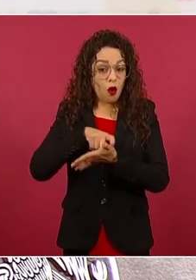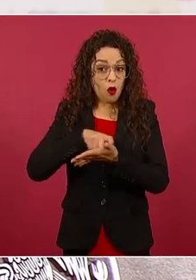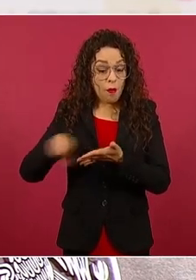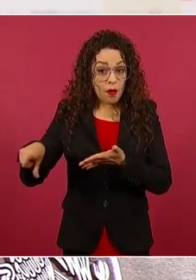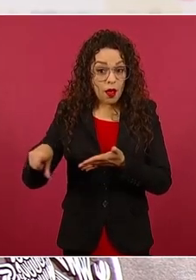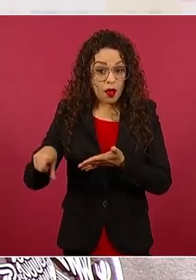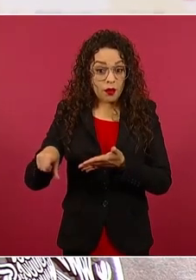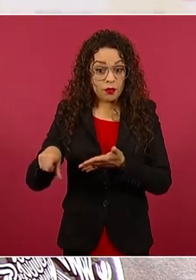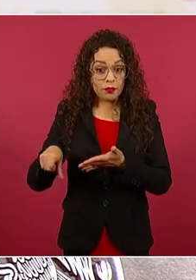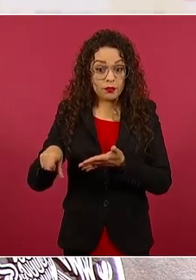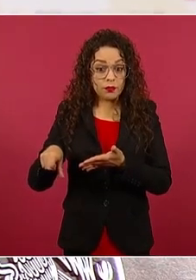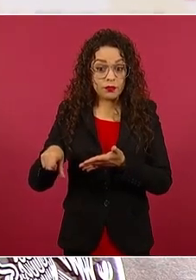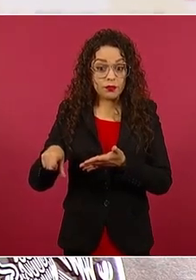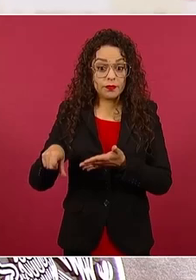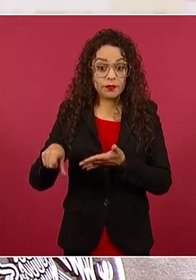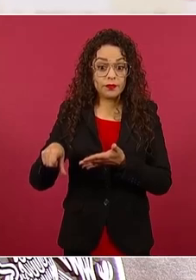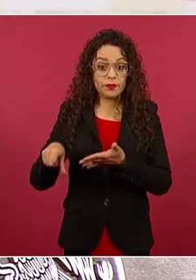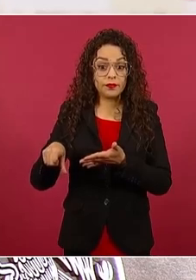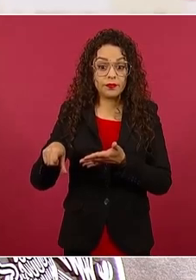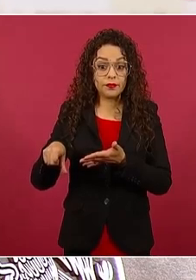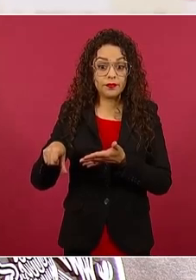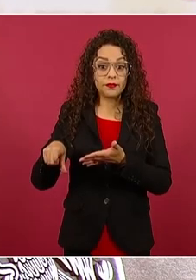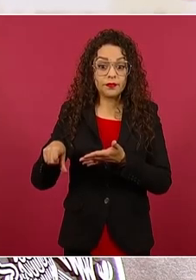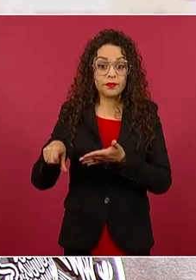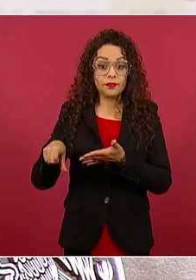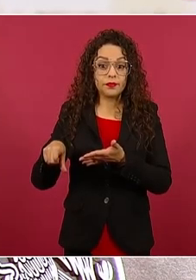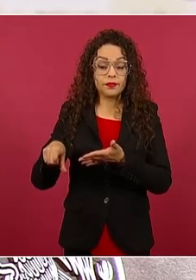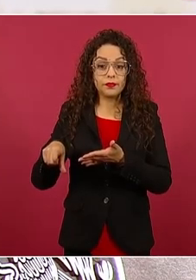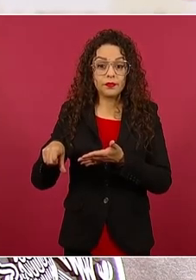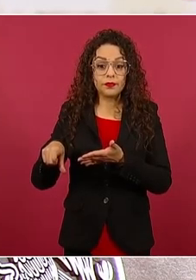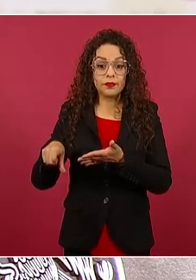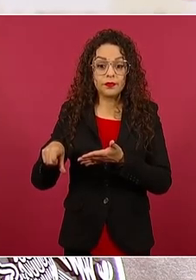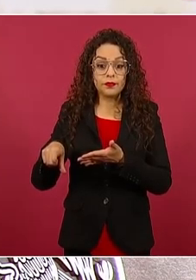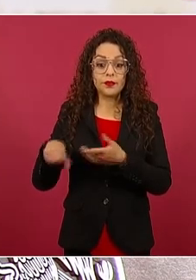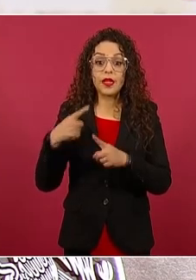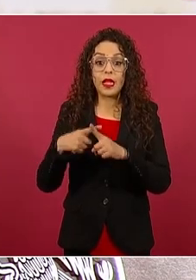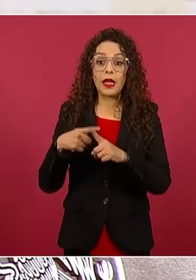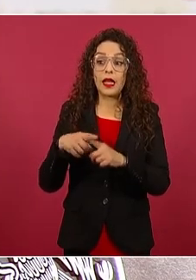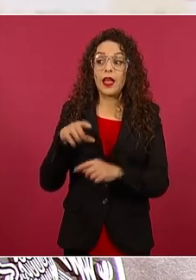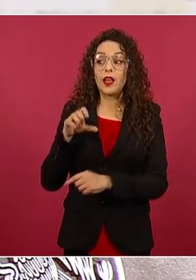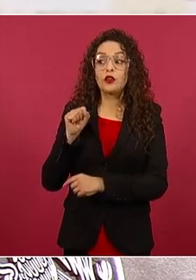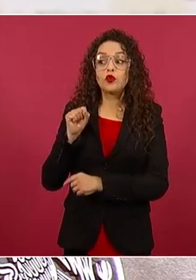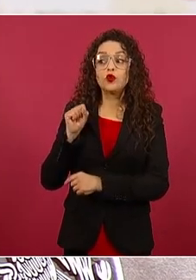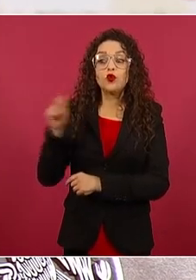2019 su abogado, una finísima persona,